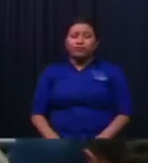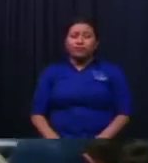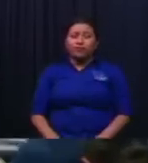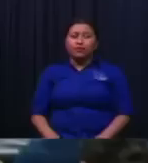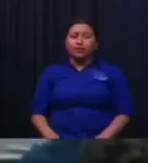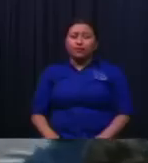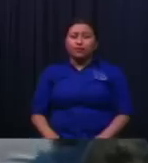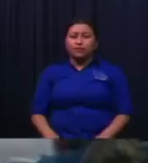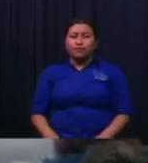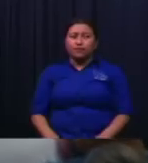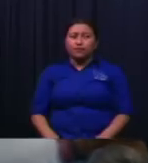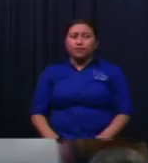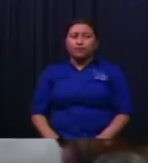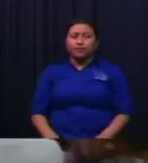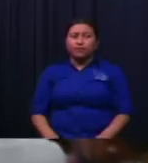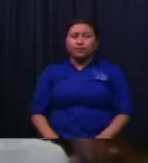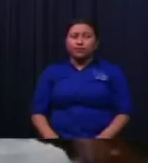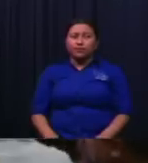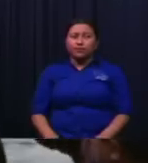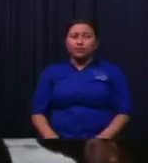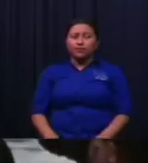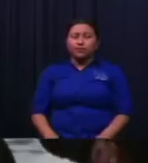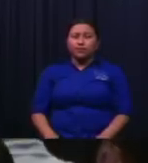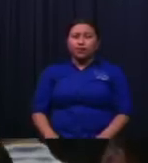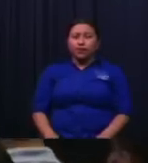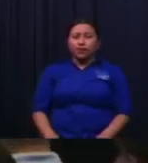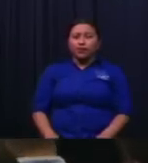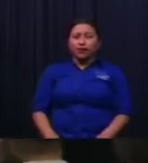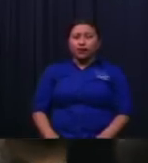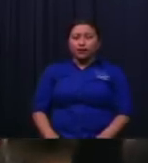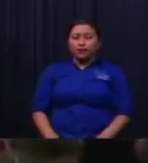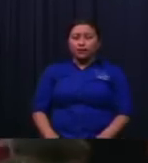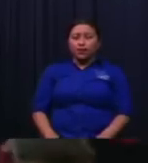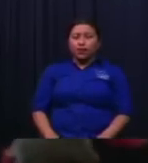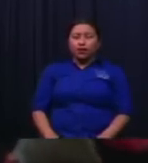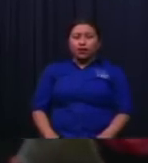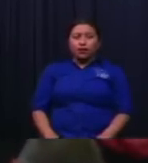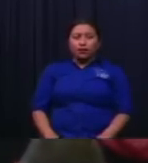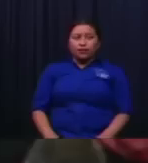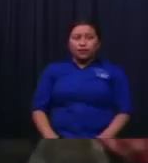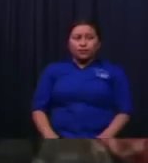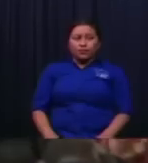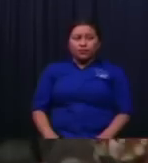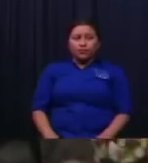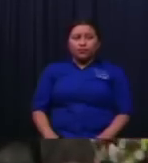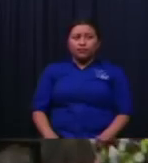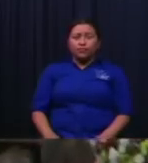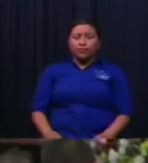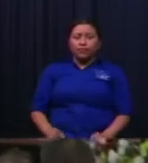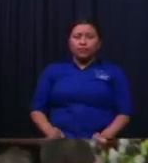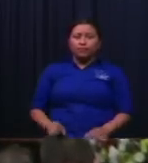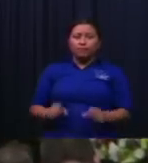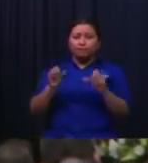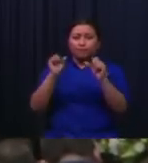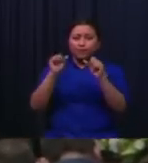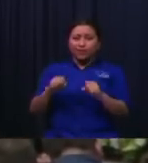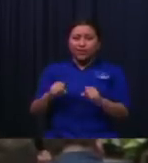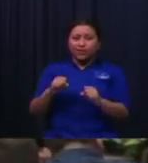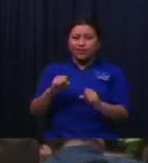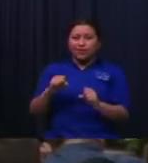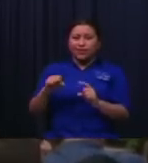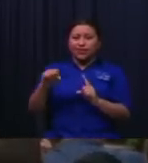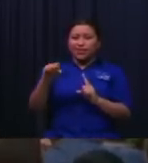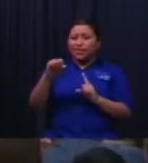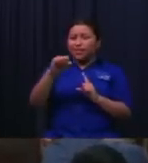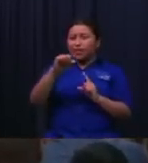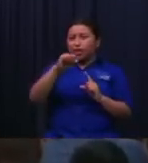aún fuera de este plano terrestre. Puede afectar el curso entero de nuestra existencia. Es